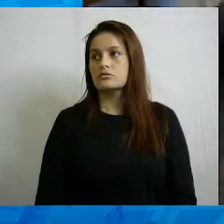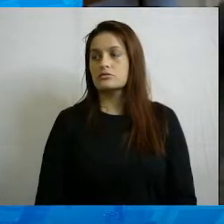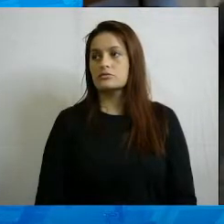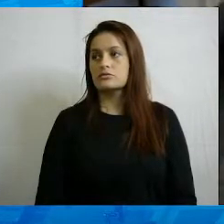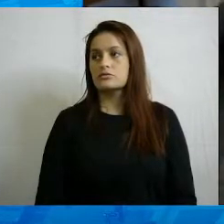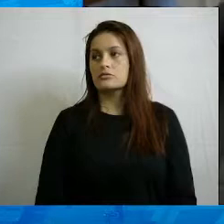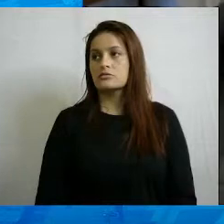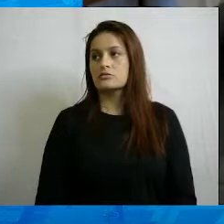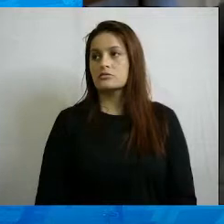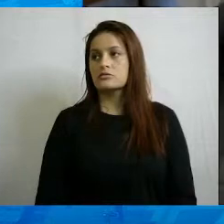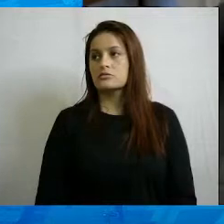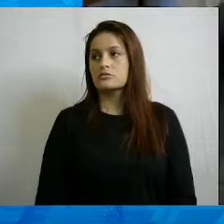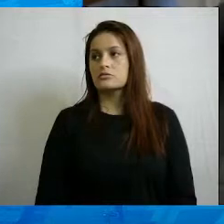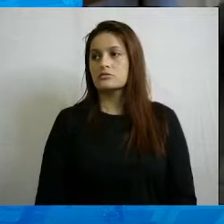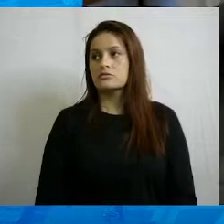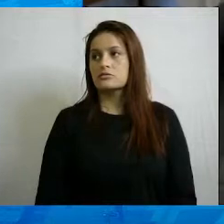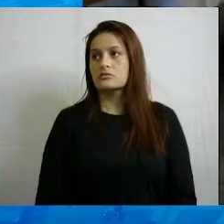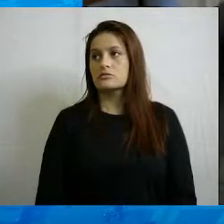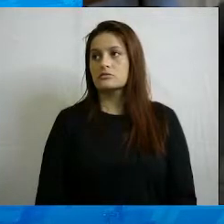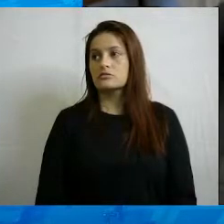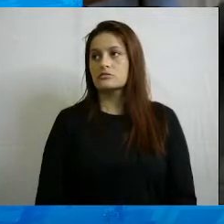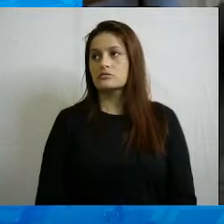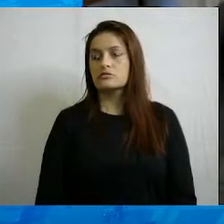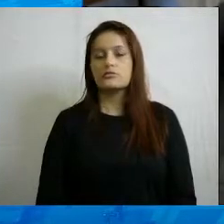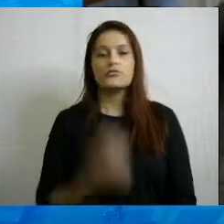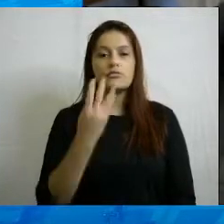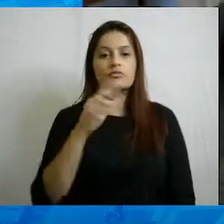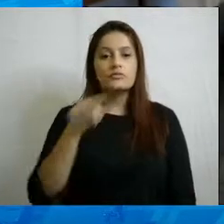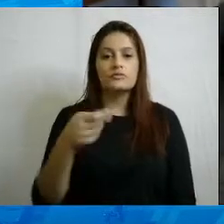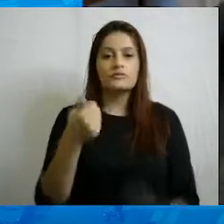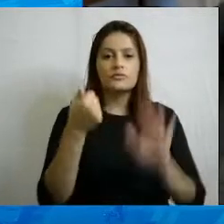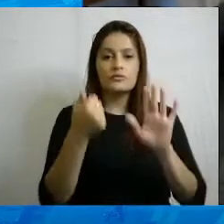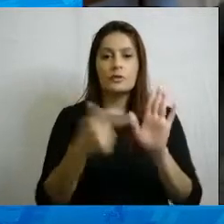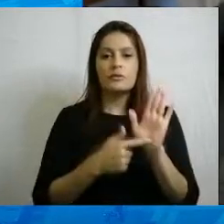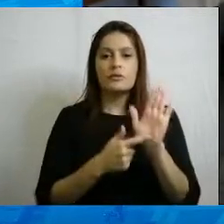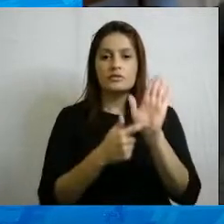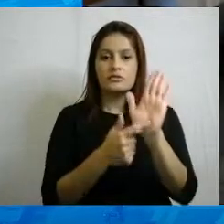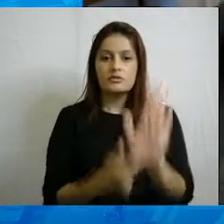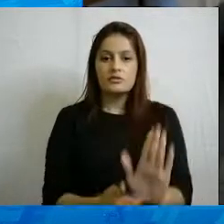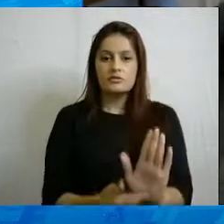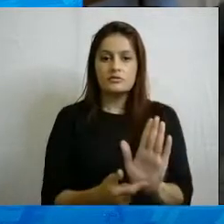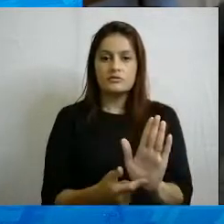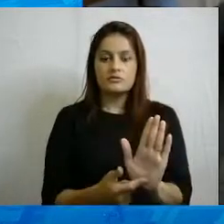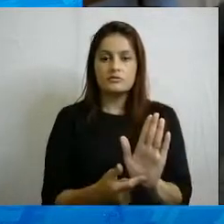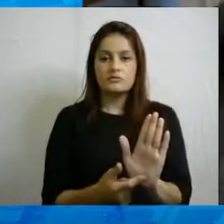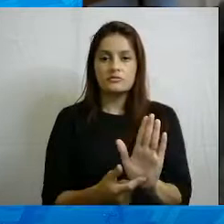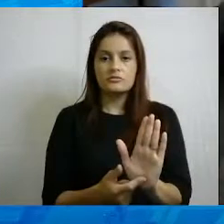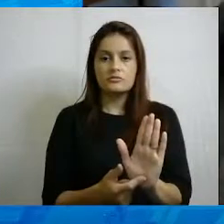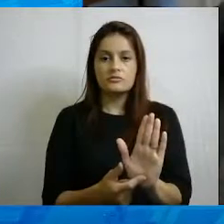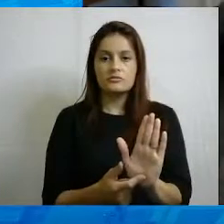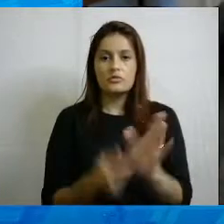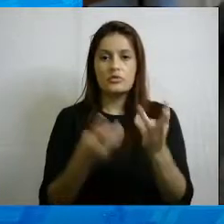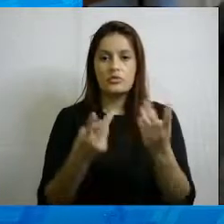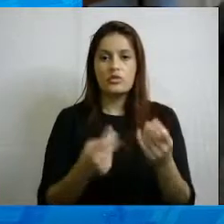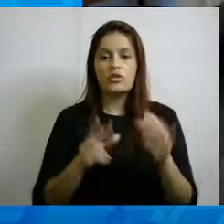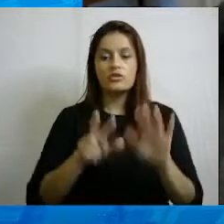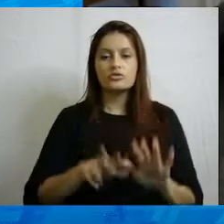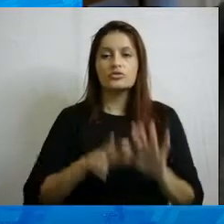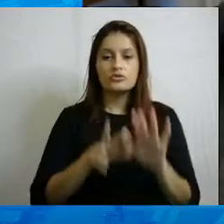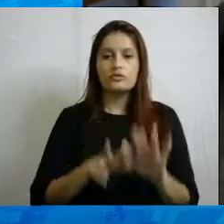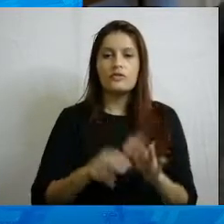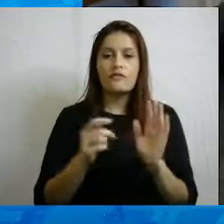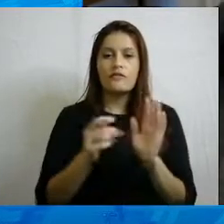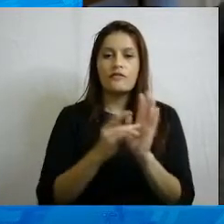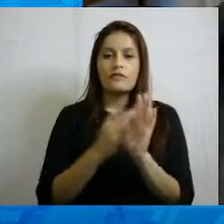Bueno, y en esta oportunidad, el 4.6, se presenta a ustedes el ordinario número 18, de fecha 31